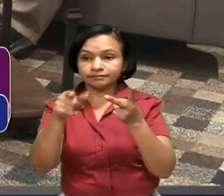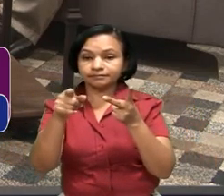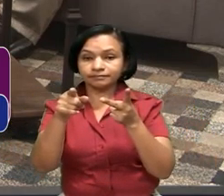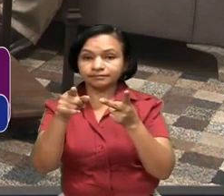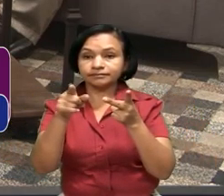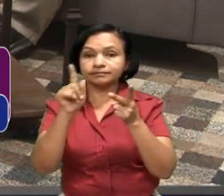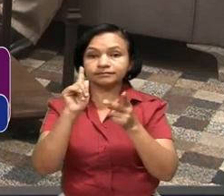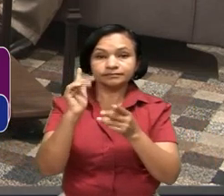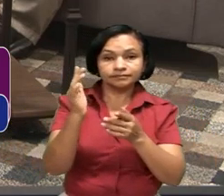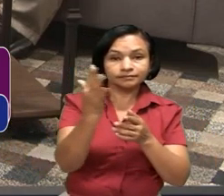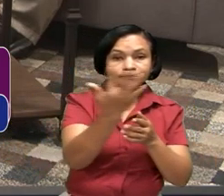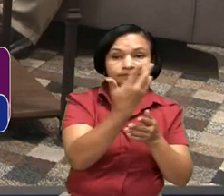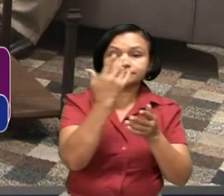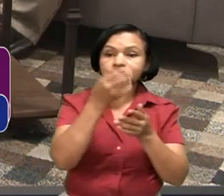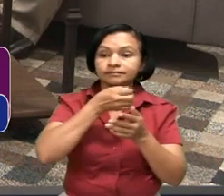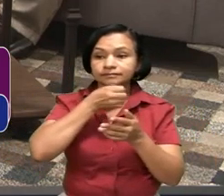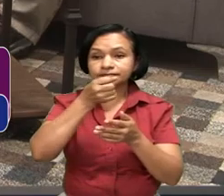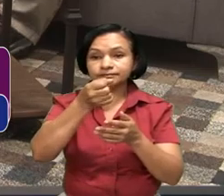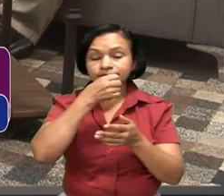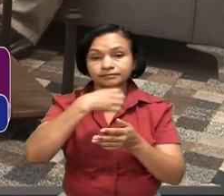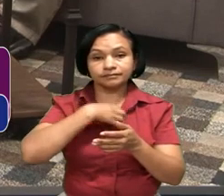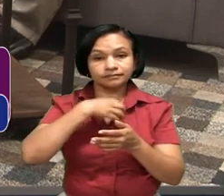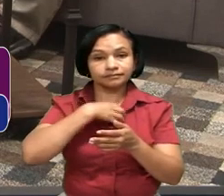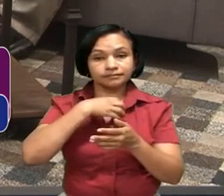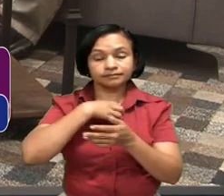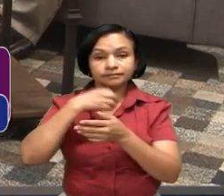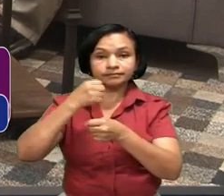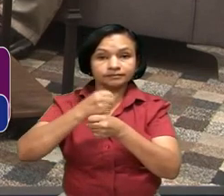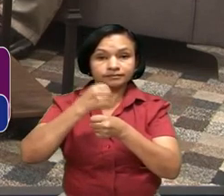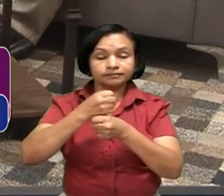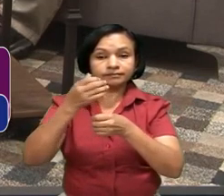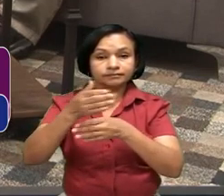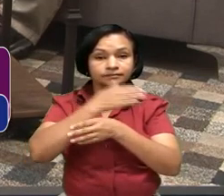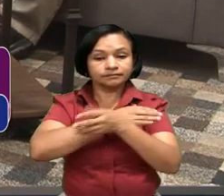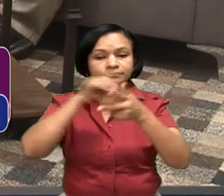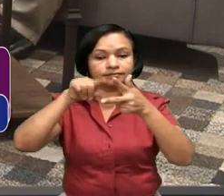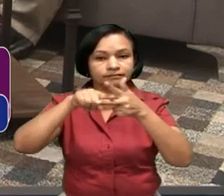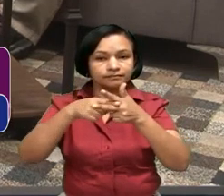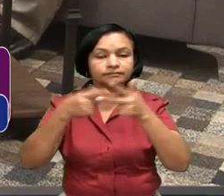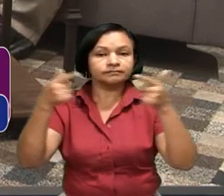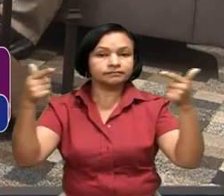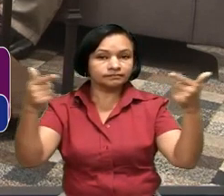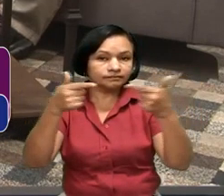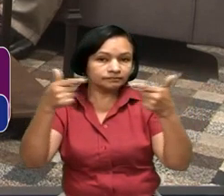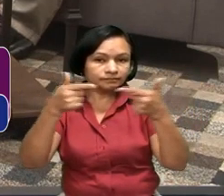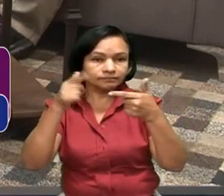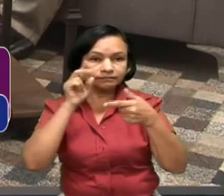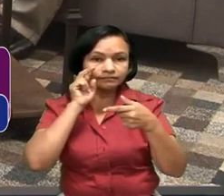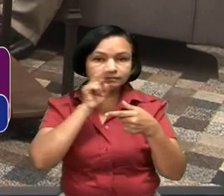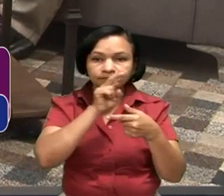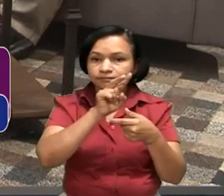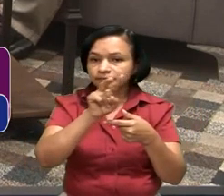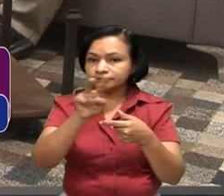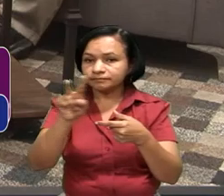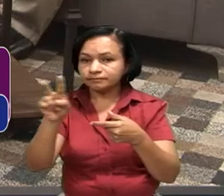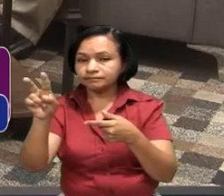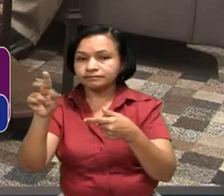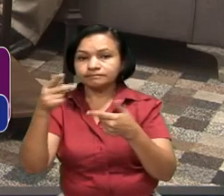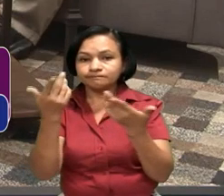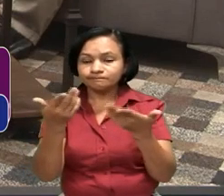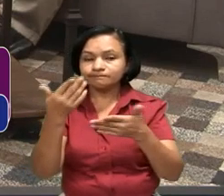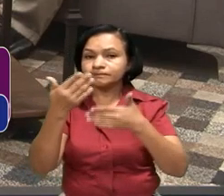somos autores hemos engendrado guerras las hemos cimentado